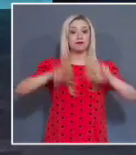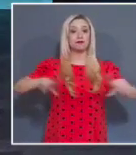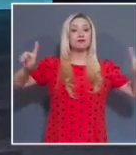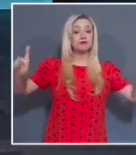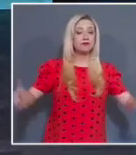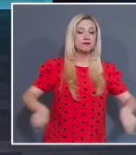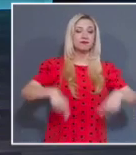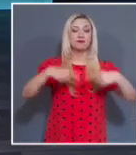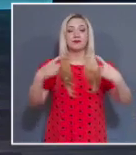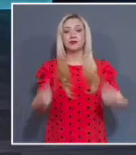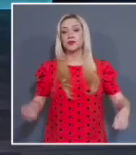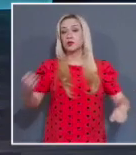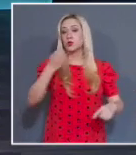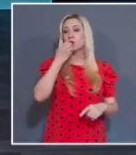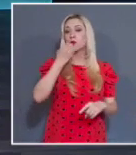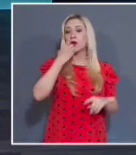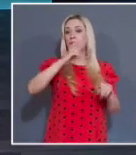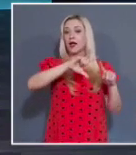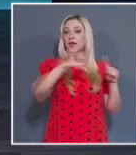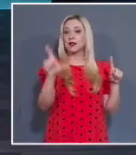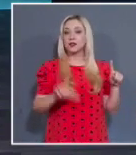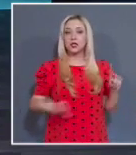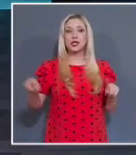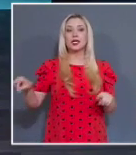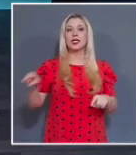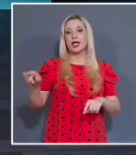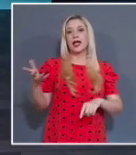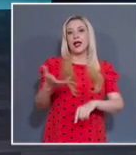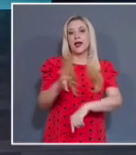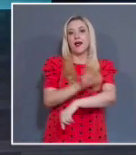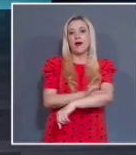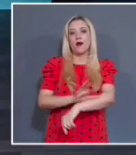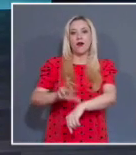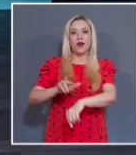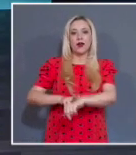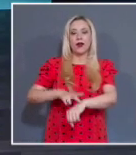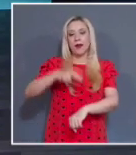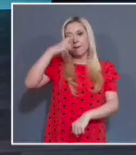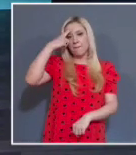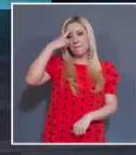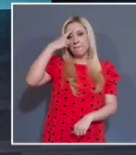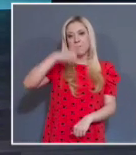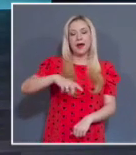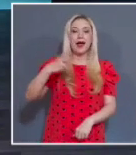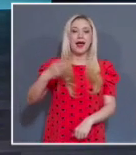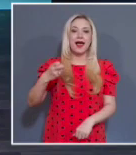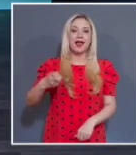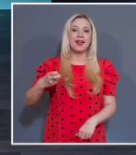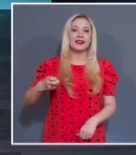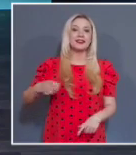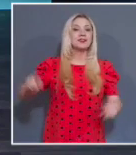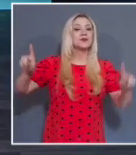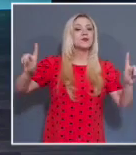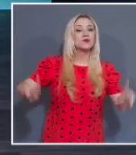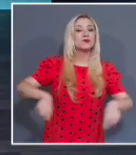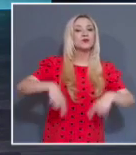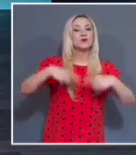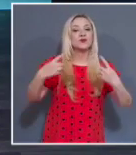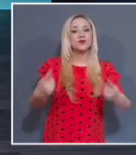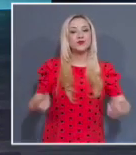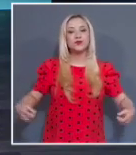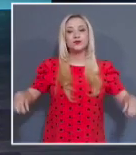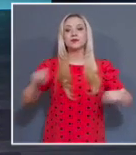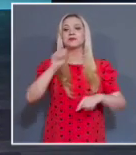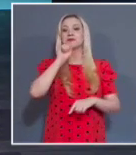fue la encargada de coordinar vía remota esta presentación, en la que también estuvo presente